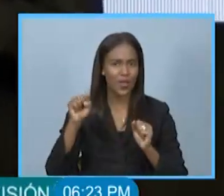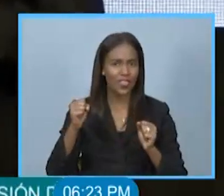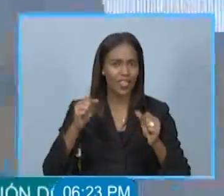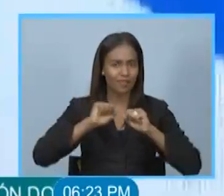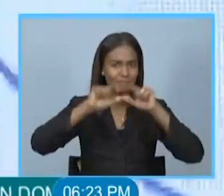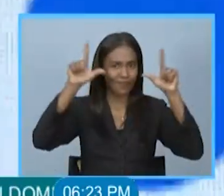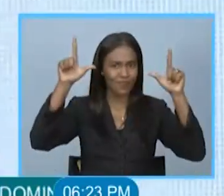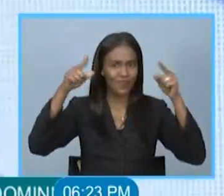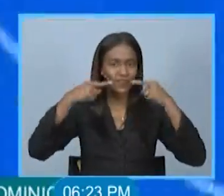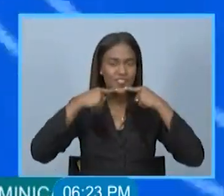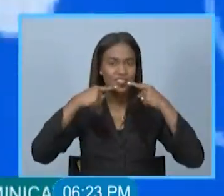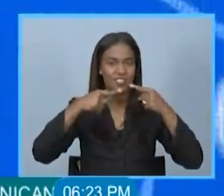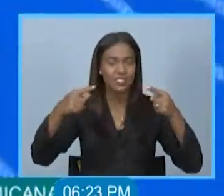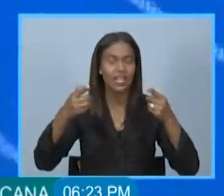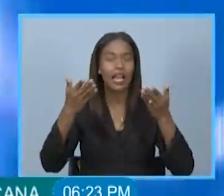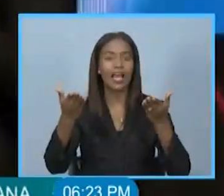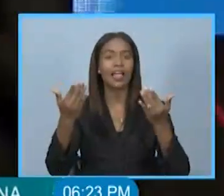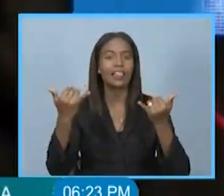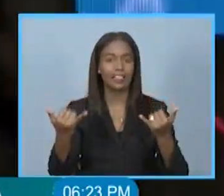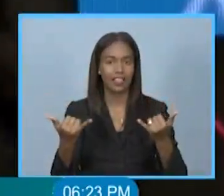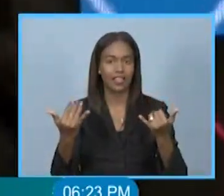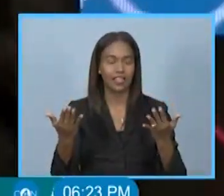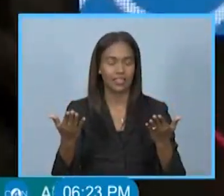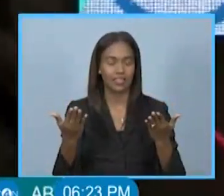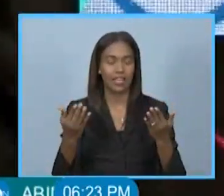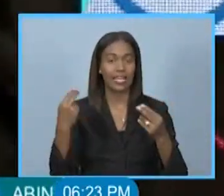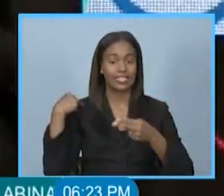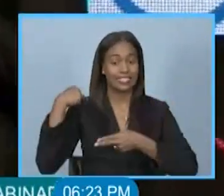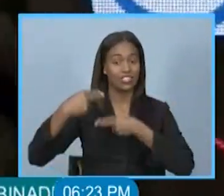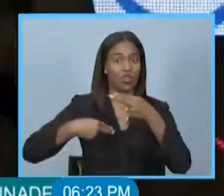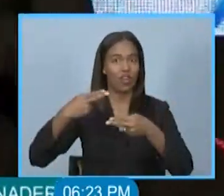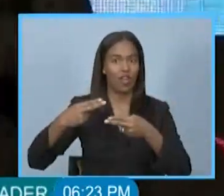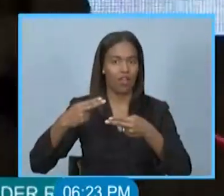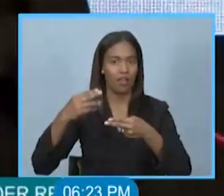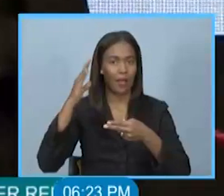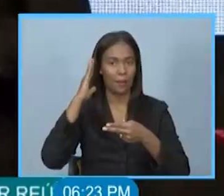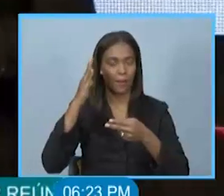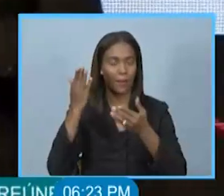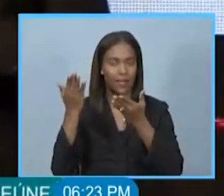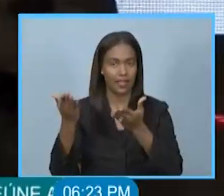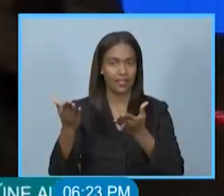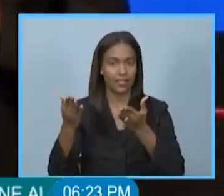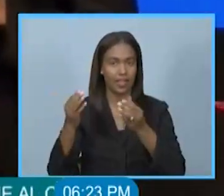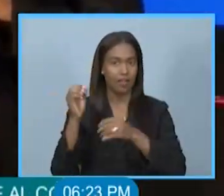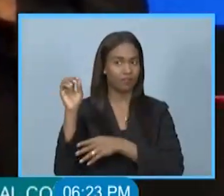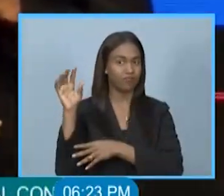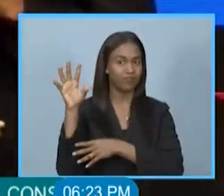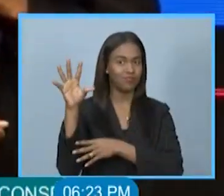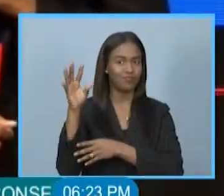una noticia Ah bueno tenemos ahí una historia vamos de inmediato las